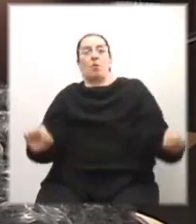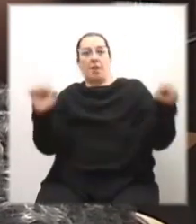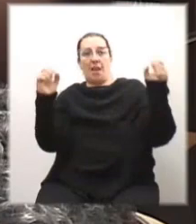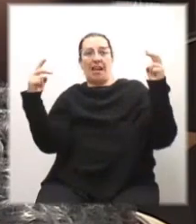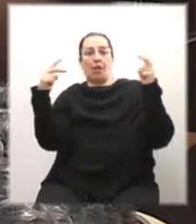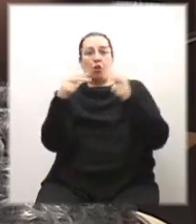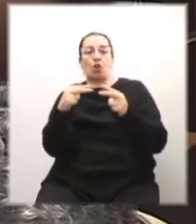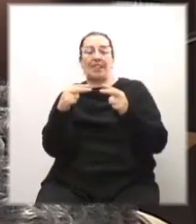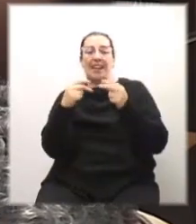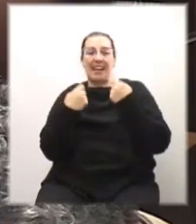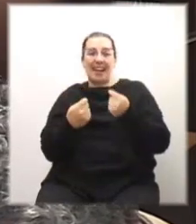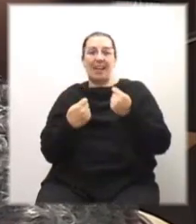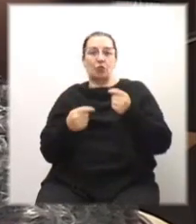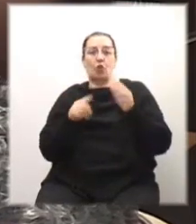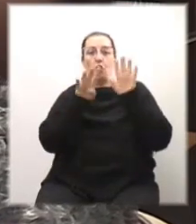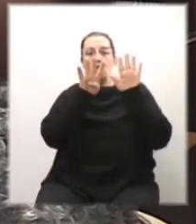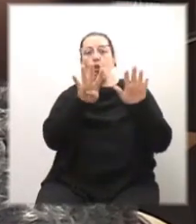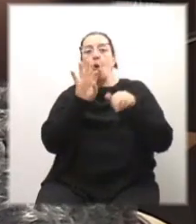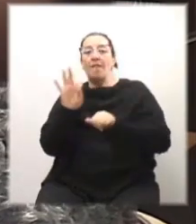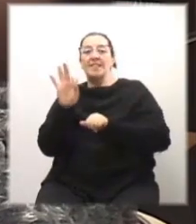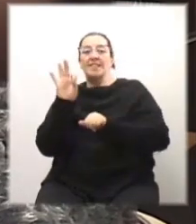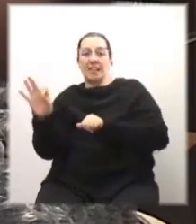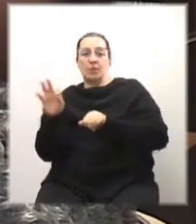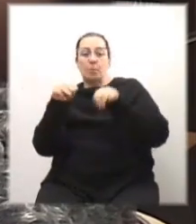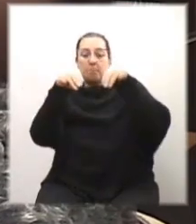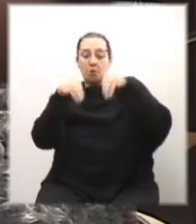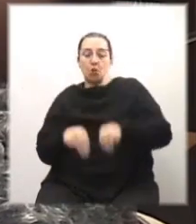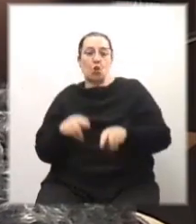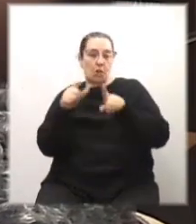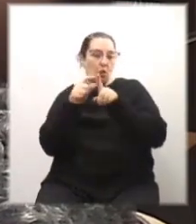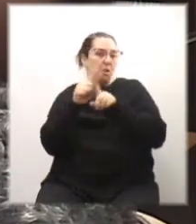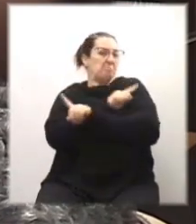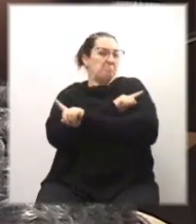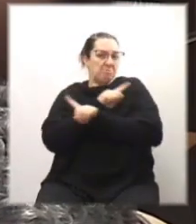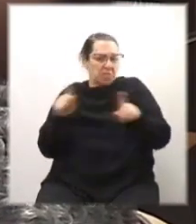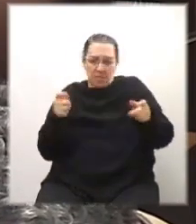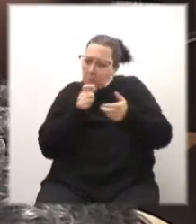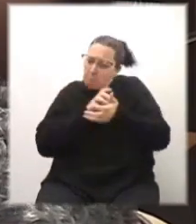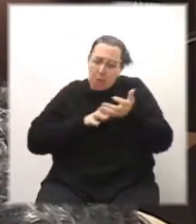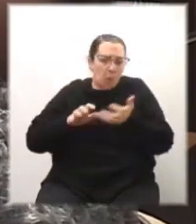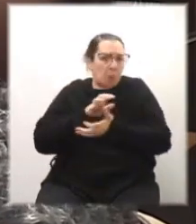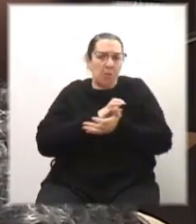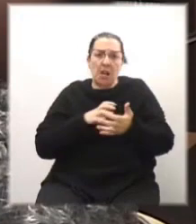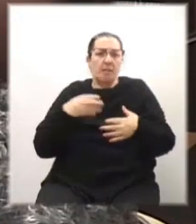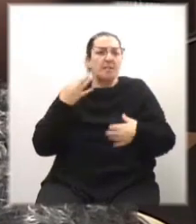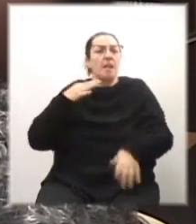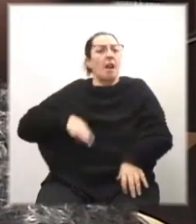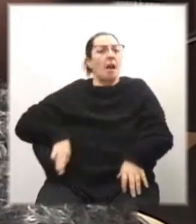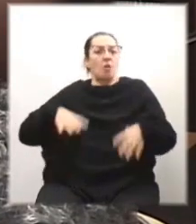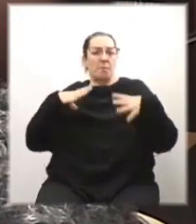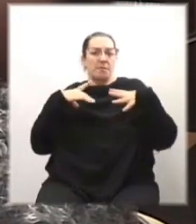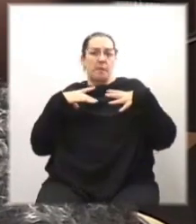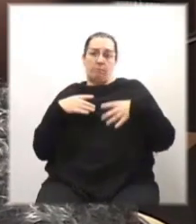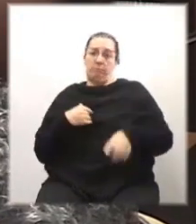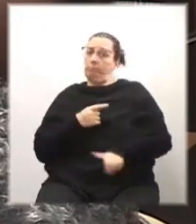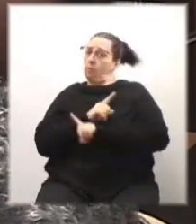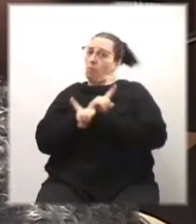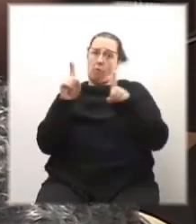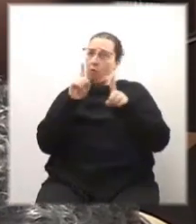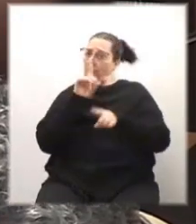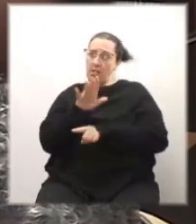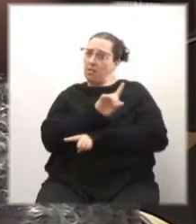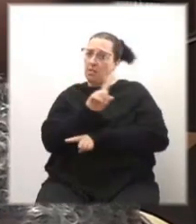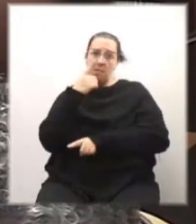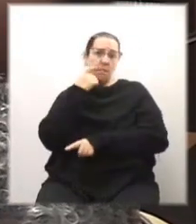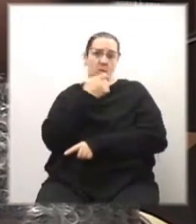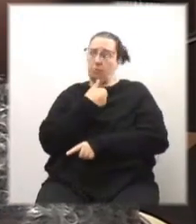recortar el gasto en 900 millones de dólares sin afectar salarios y pasividades. Y esto no fue así, señor presidente.